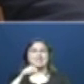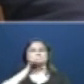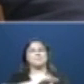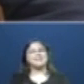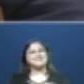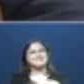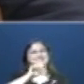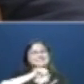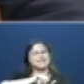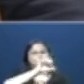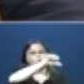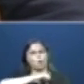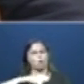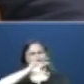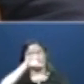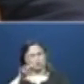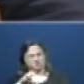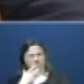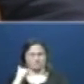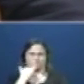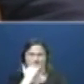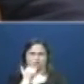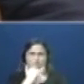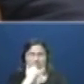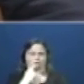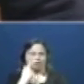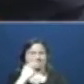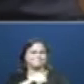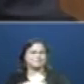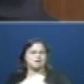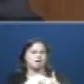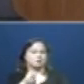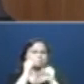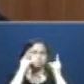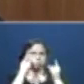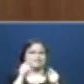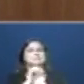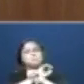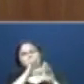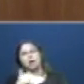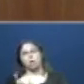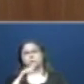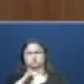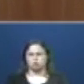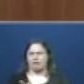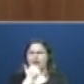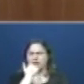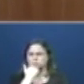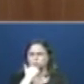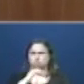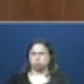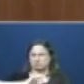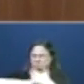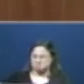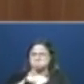tiempo que este se ha encargado de poner en un primer plano que ha habido abusos y malas prácticas por parte de algunos y que la